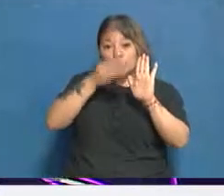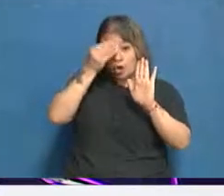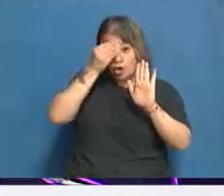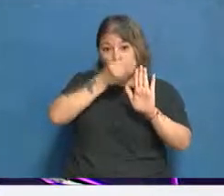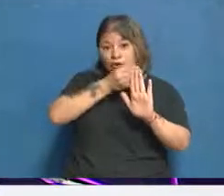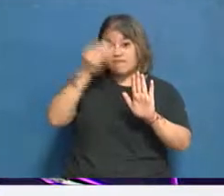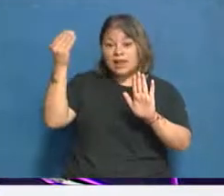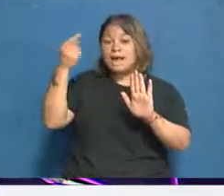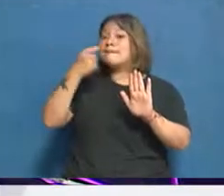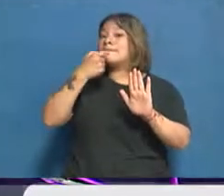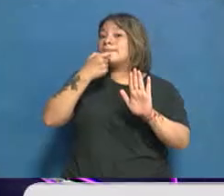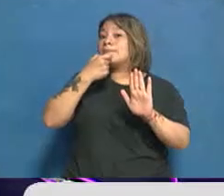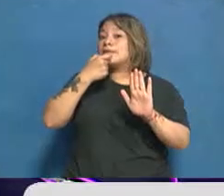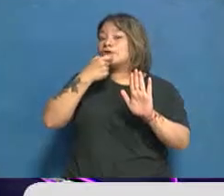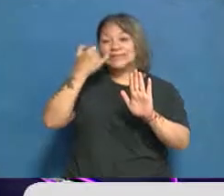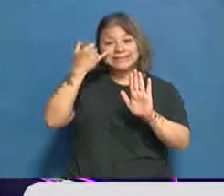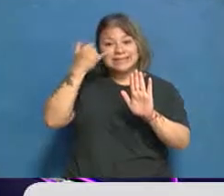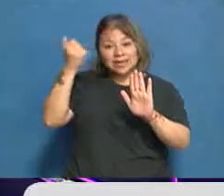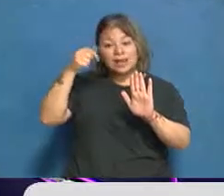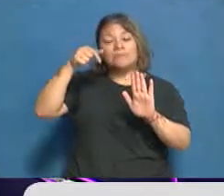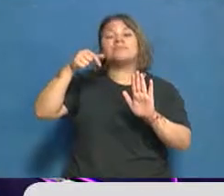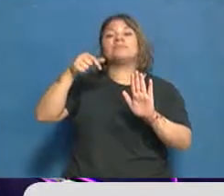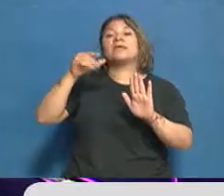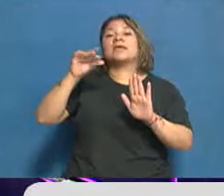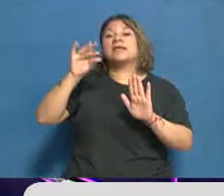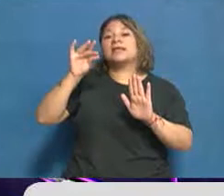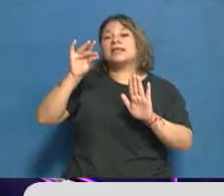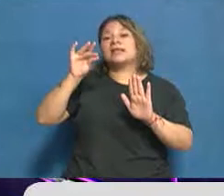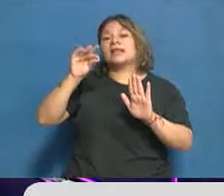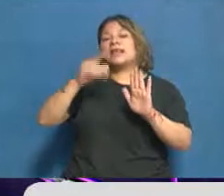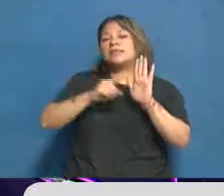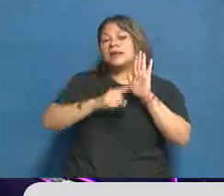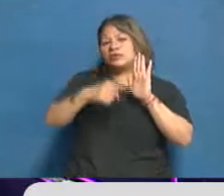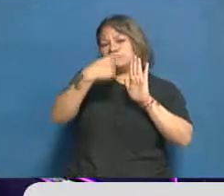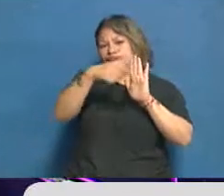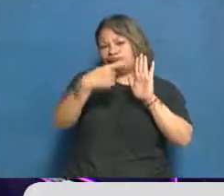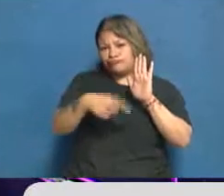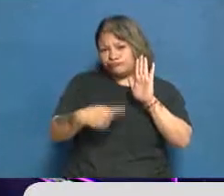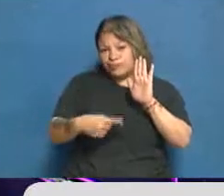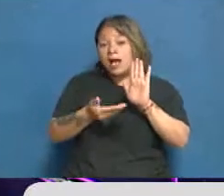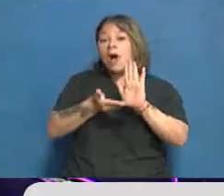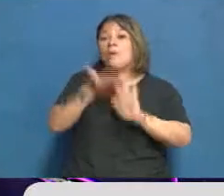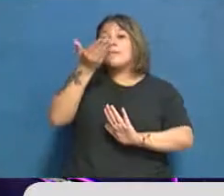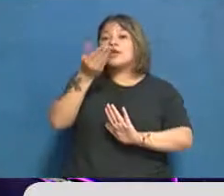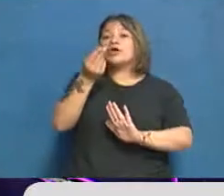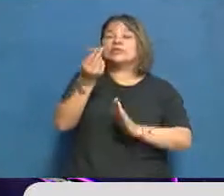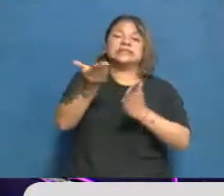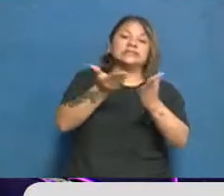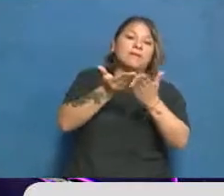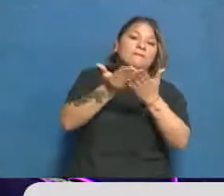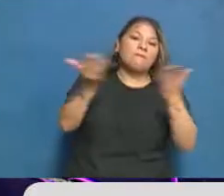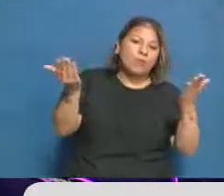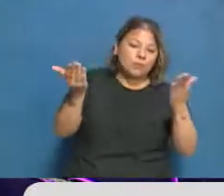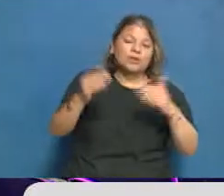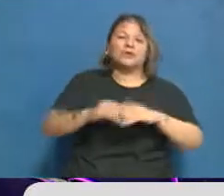la provincia de Mendoza oficializó a partir de diferentes decretos, aumentos en servicios públicos. Para todos